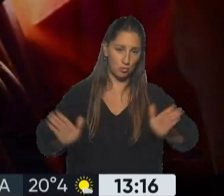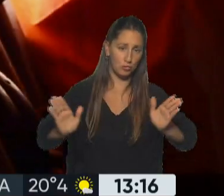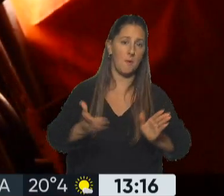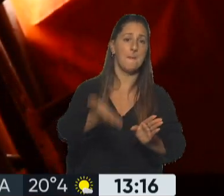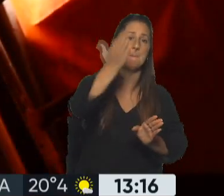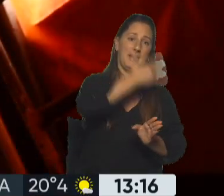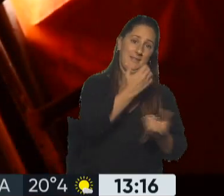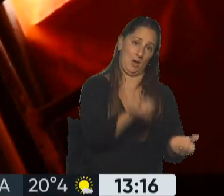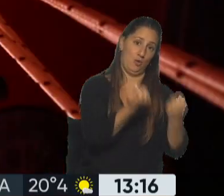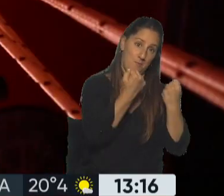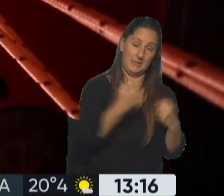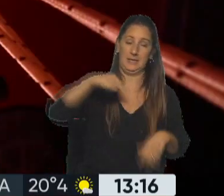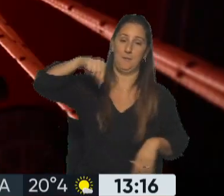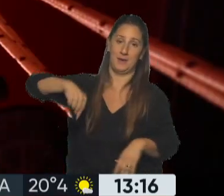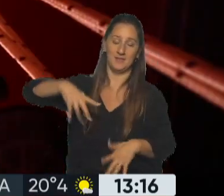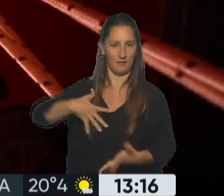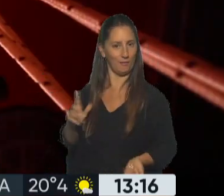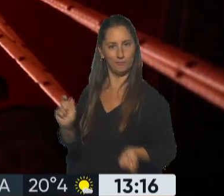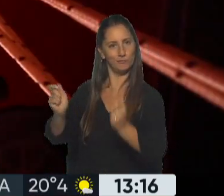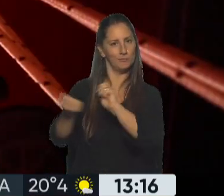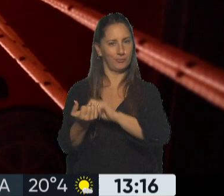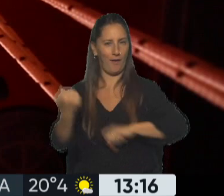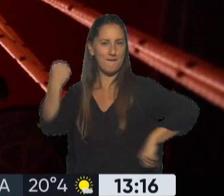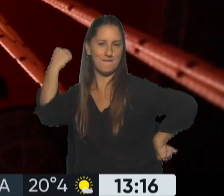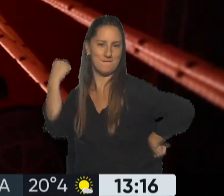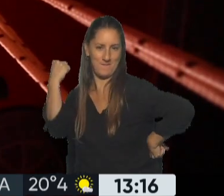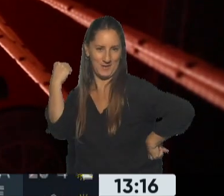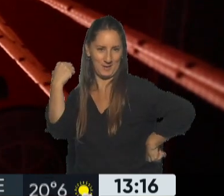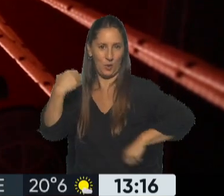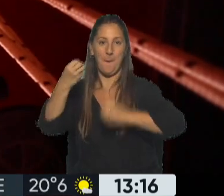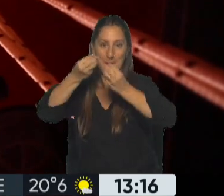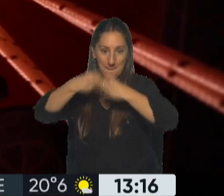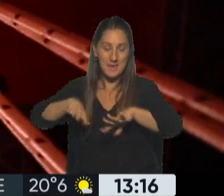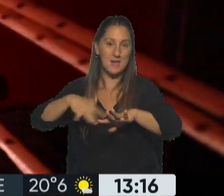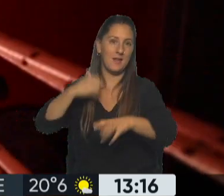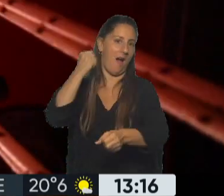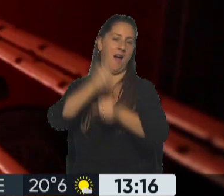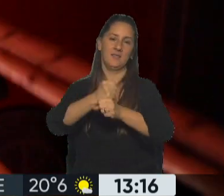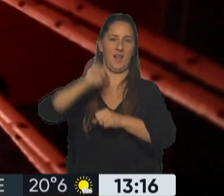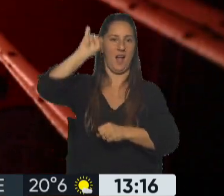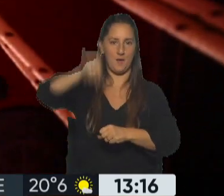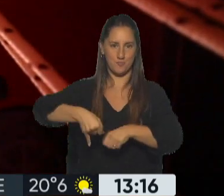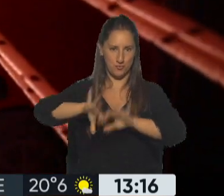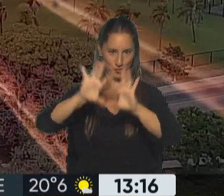donde vemos todo el arco de transformación de él como físico-culturista, ¿no? Desde sus inicios hasta consagrarse campeón mundial.